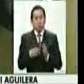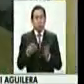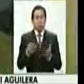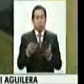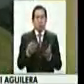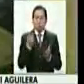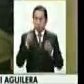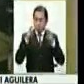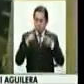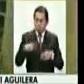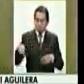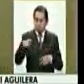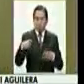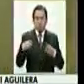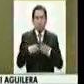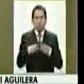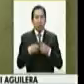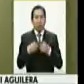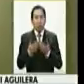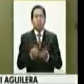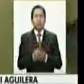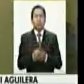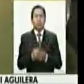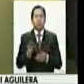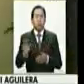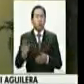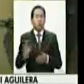toda la revisión de la parte eléctrica y pedir a los